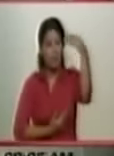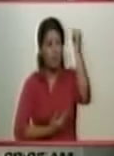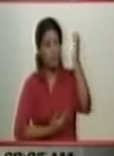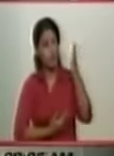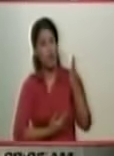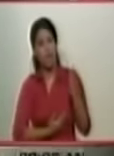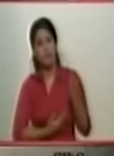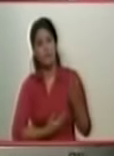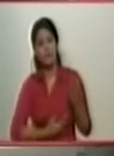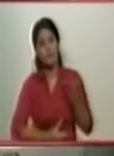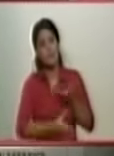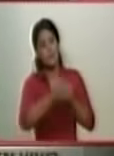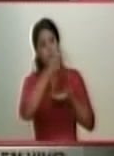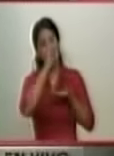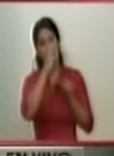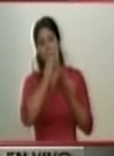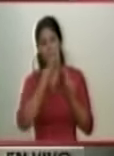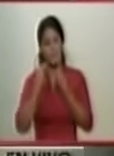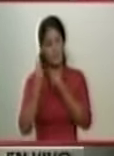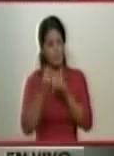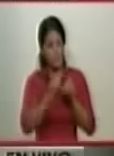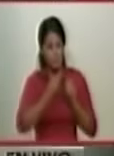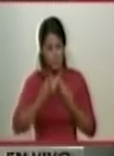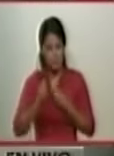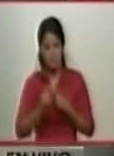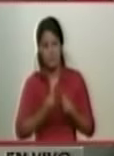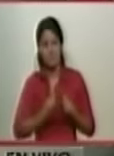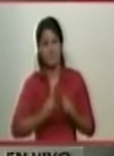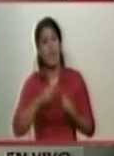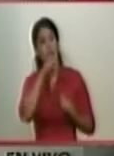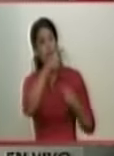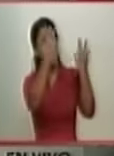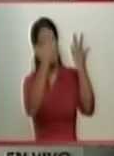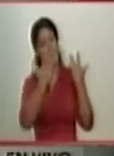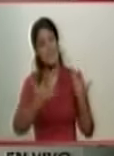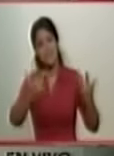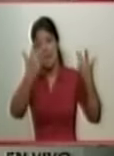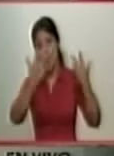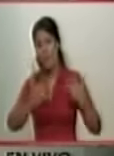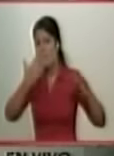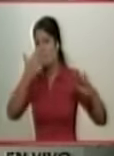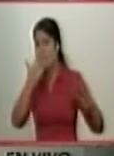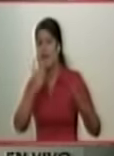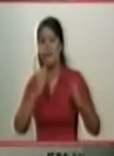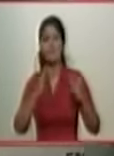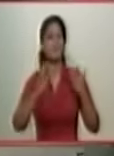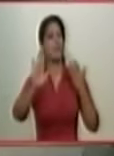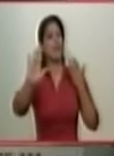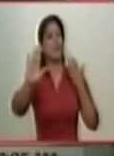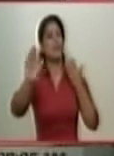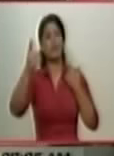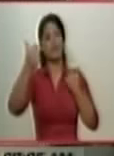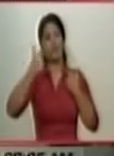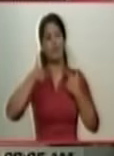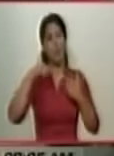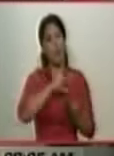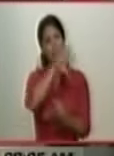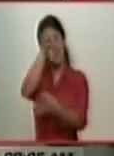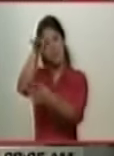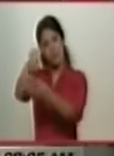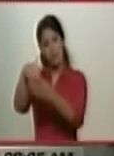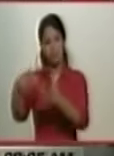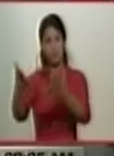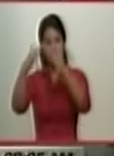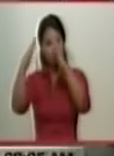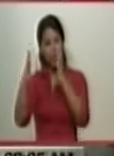santamente embriaga. Y me seguirá tu misericordia todos los días de mi vida, a fin de que yo more en la casa del